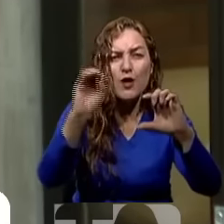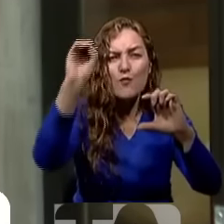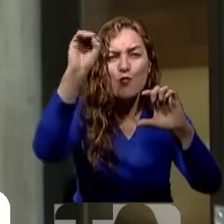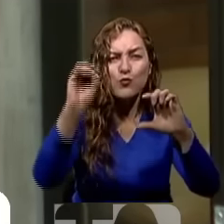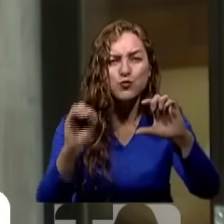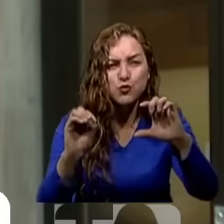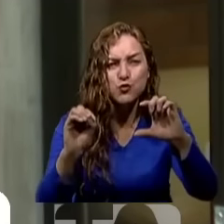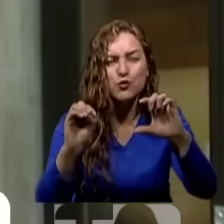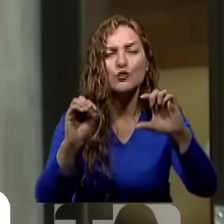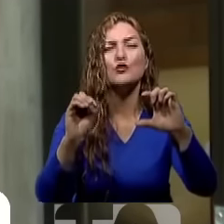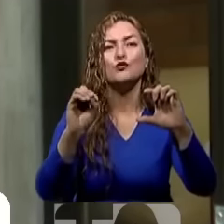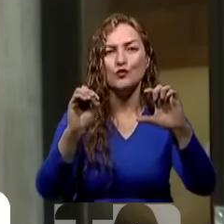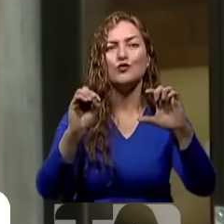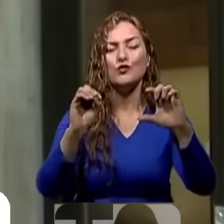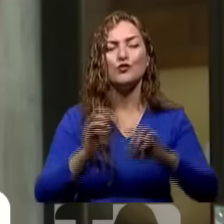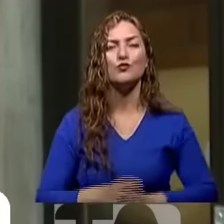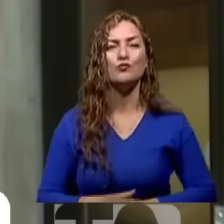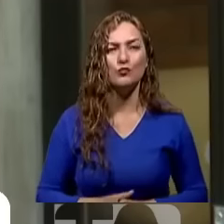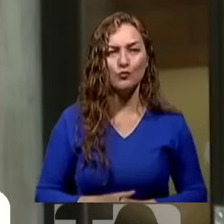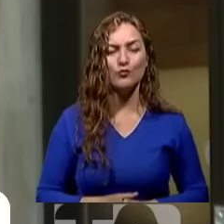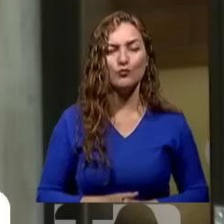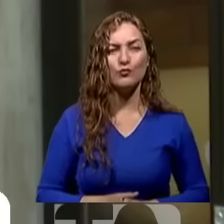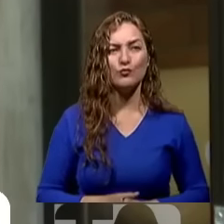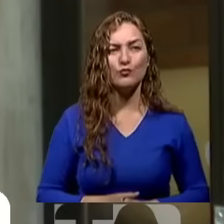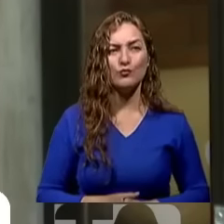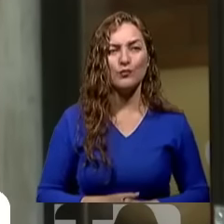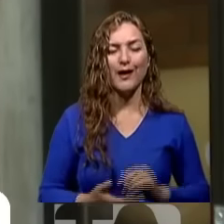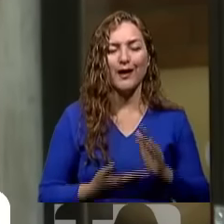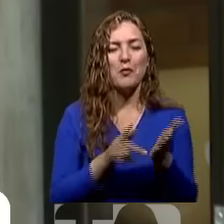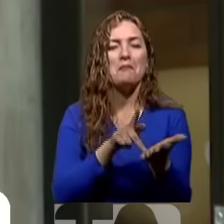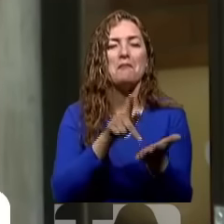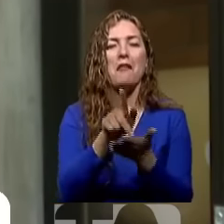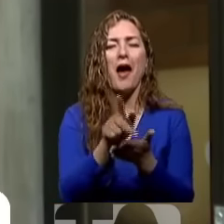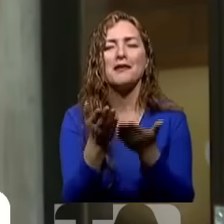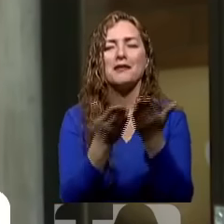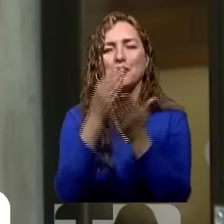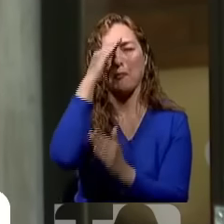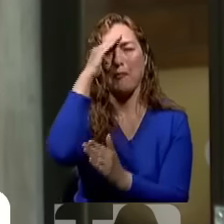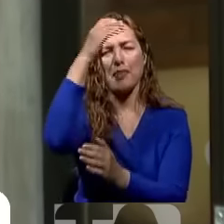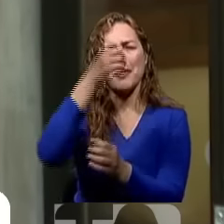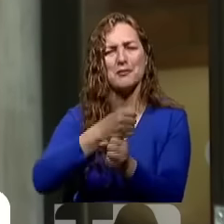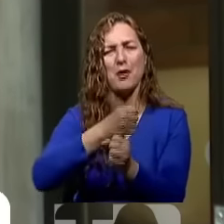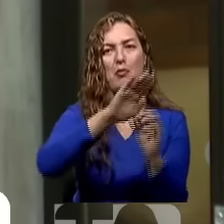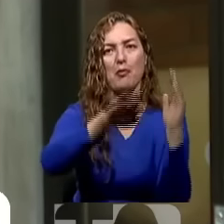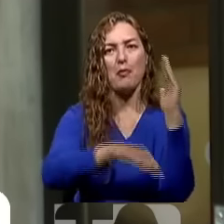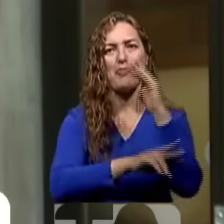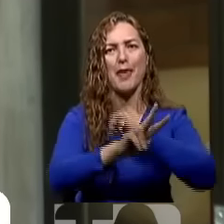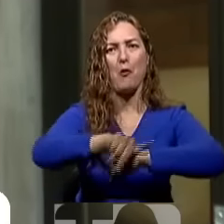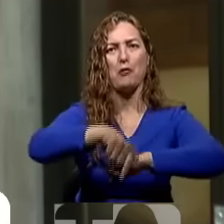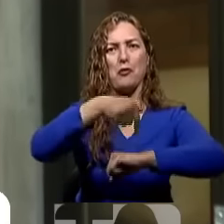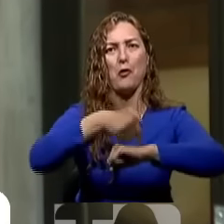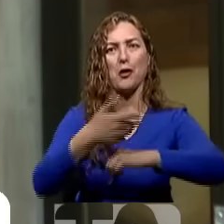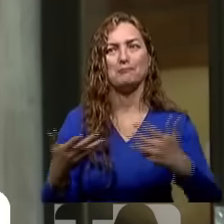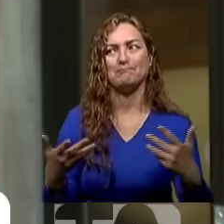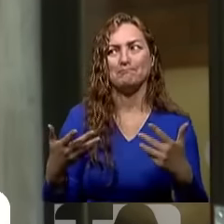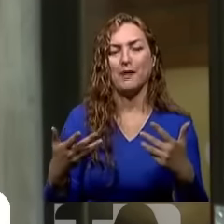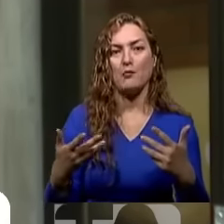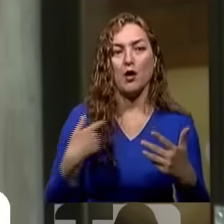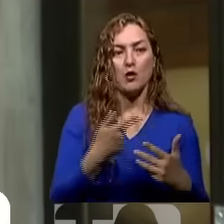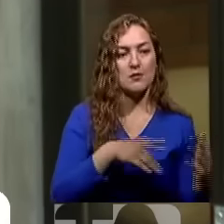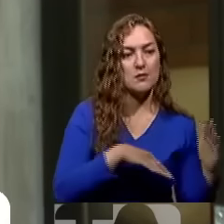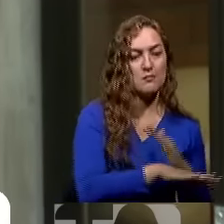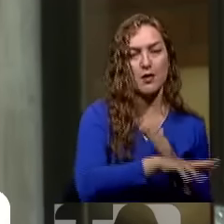siniestros reportados en los parqueaderos municipales. Estamos pagando, por ejemplo, servicios de guardianía 24 horas en los sistemas de estacionamientos, pero no nos hacemos responsables de